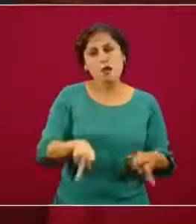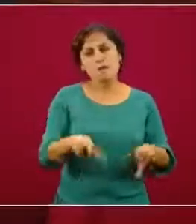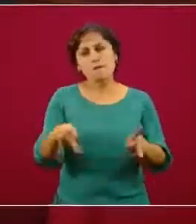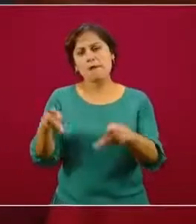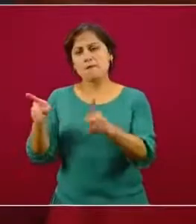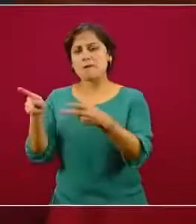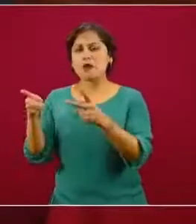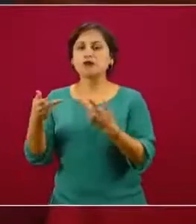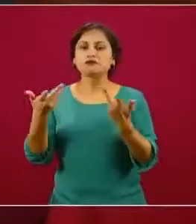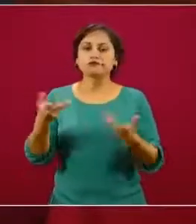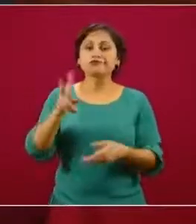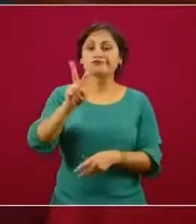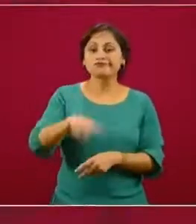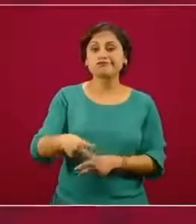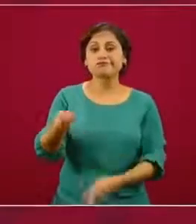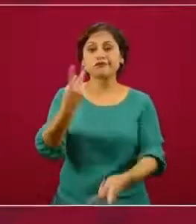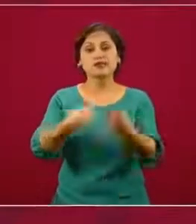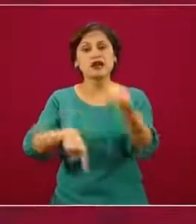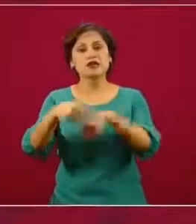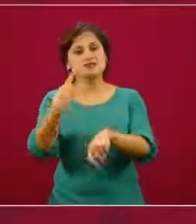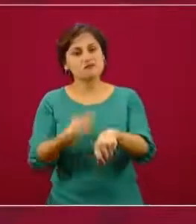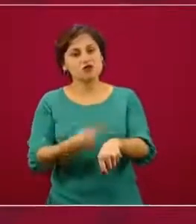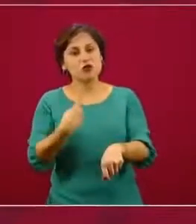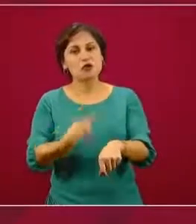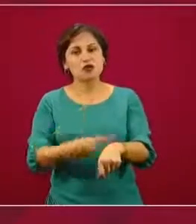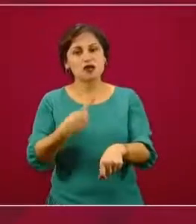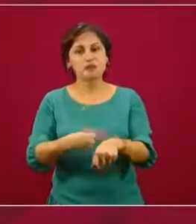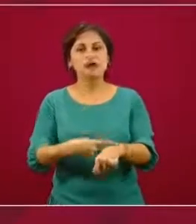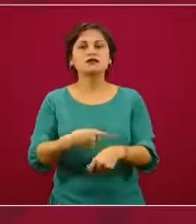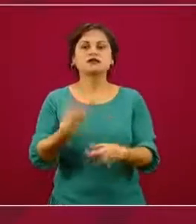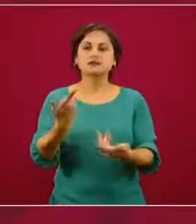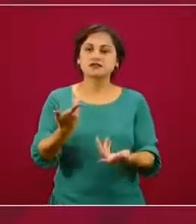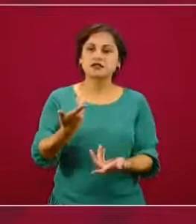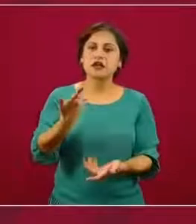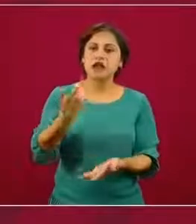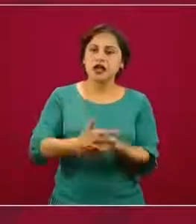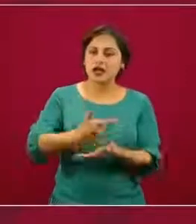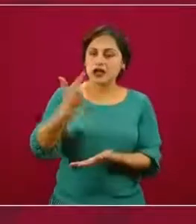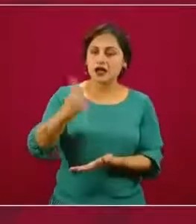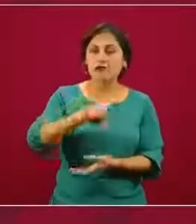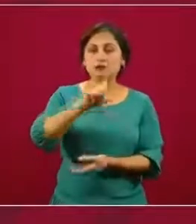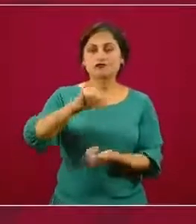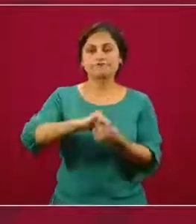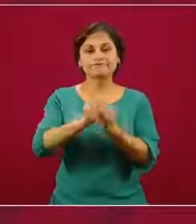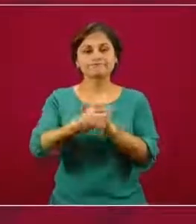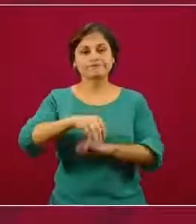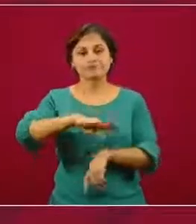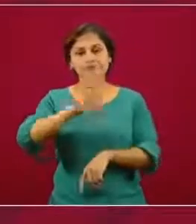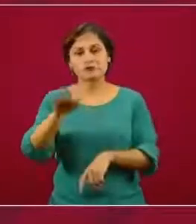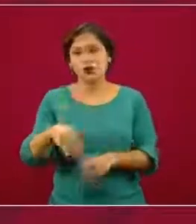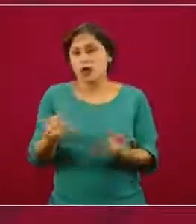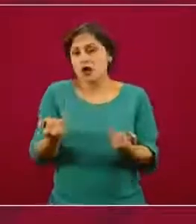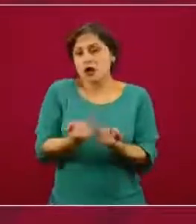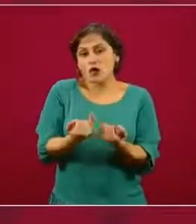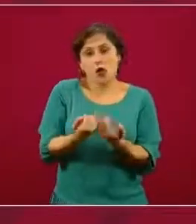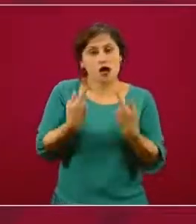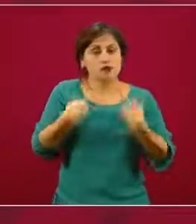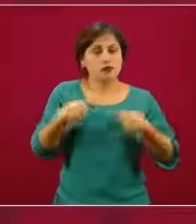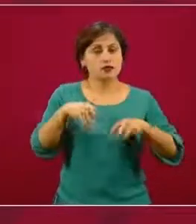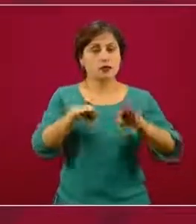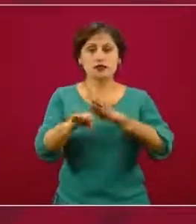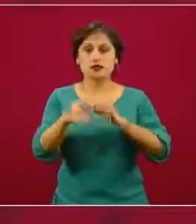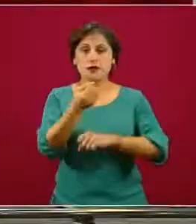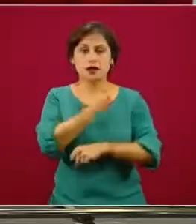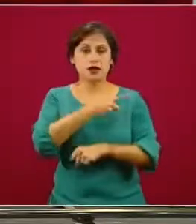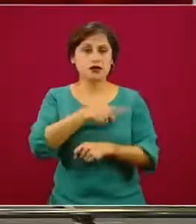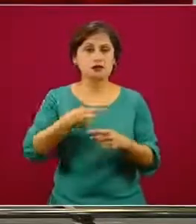epidemias de enfermedad crónica y de muerte. Entonces, esto le pasa desafortunadamente también a personal de salud.